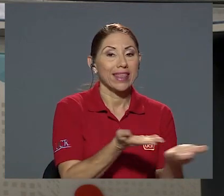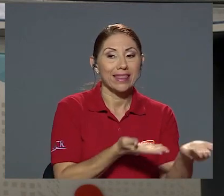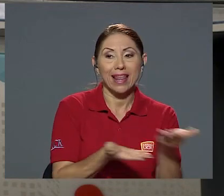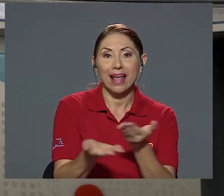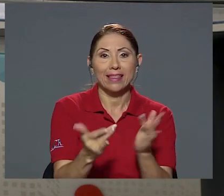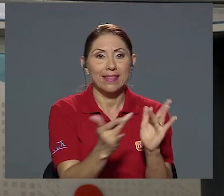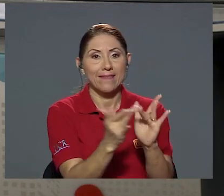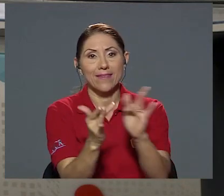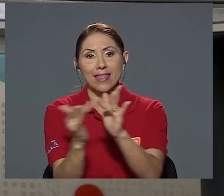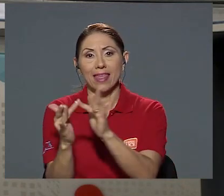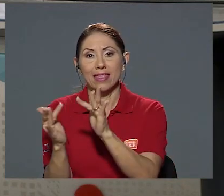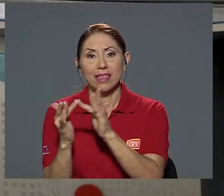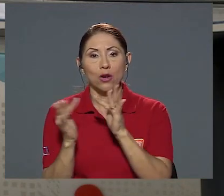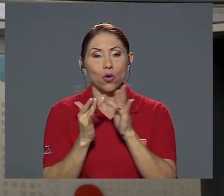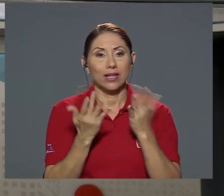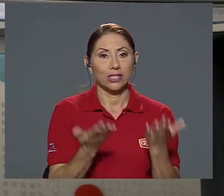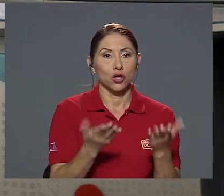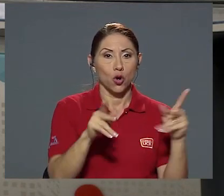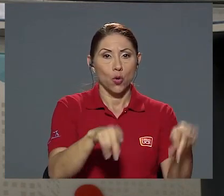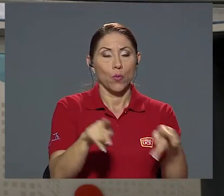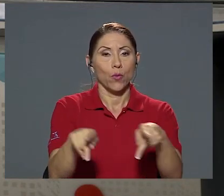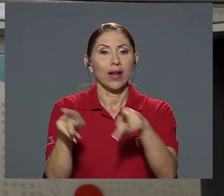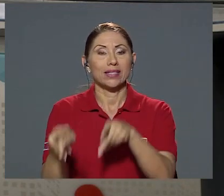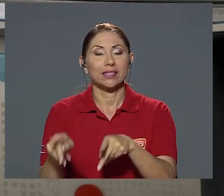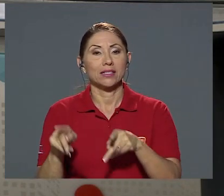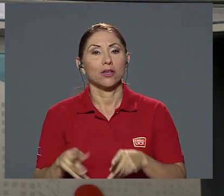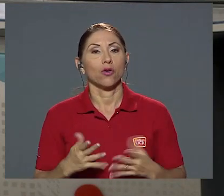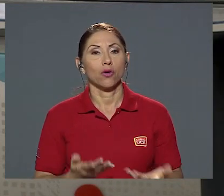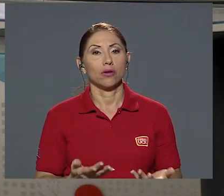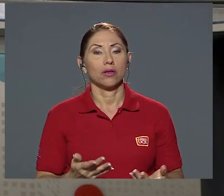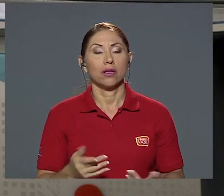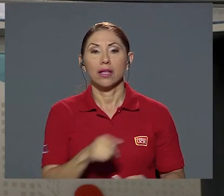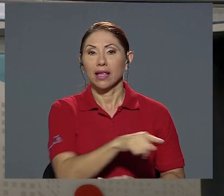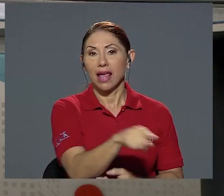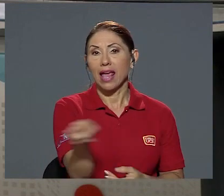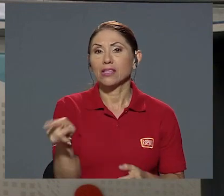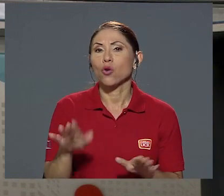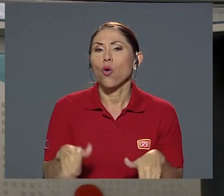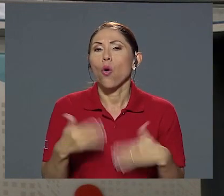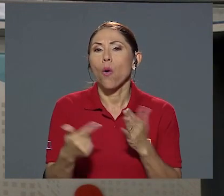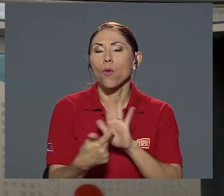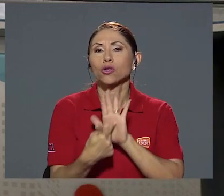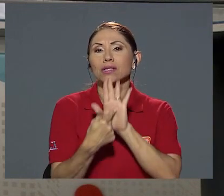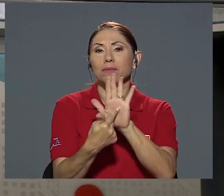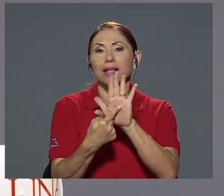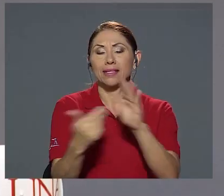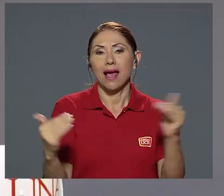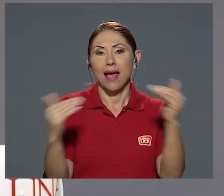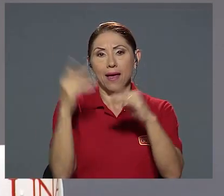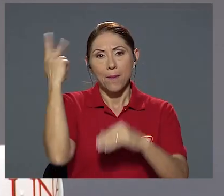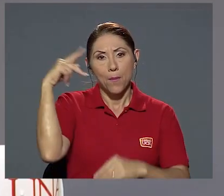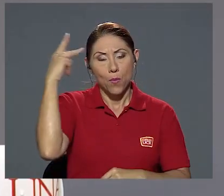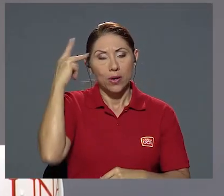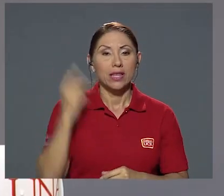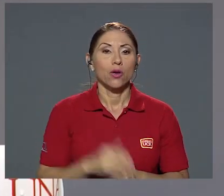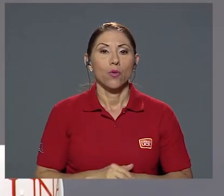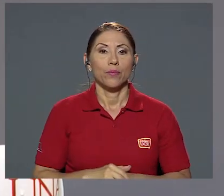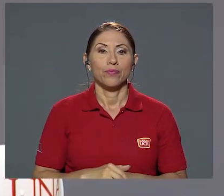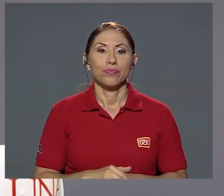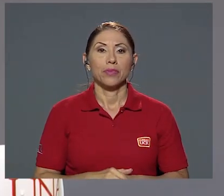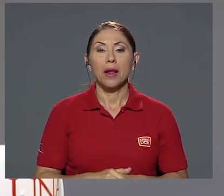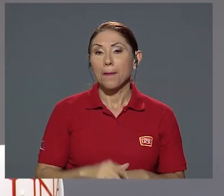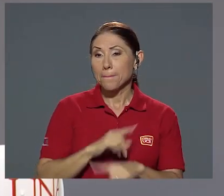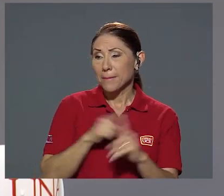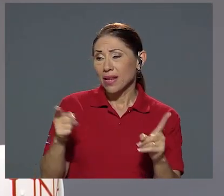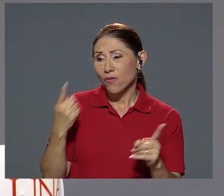la interconexión de la población y cómo eso se expresa políticamente, con la crónica debilidad de